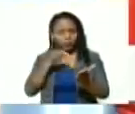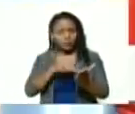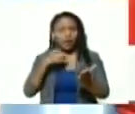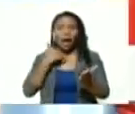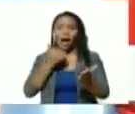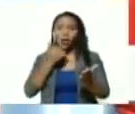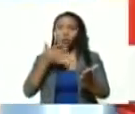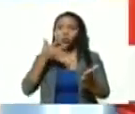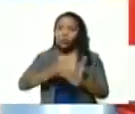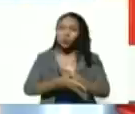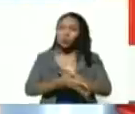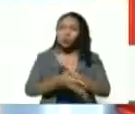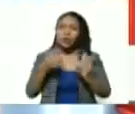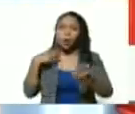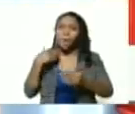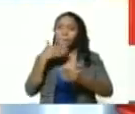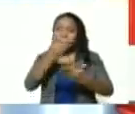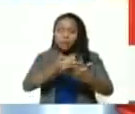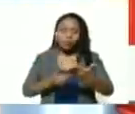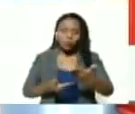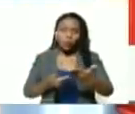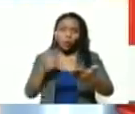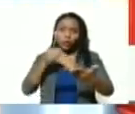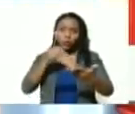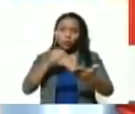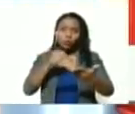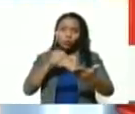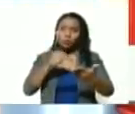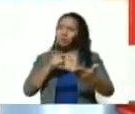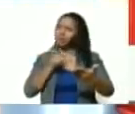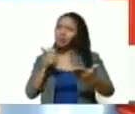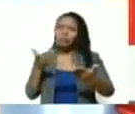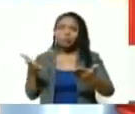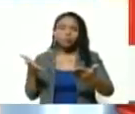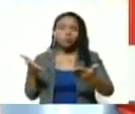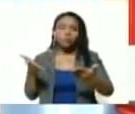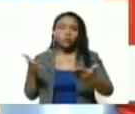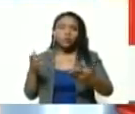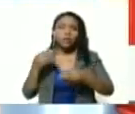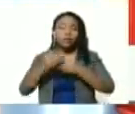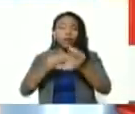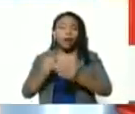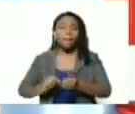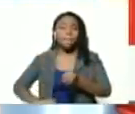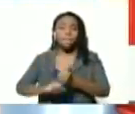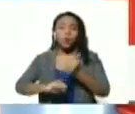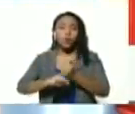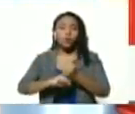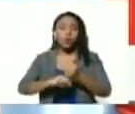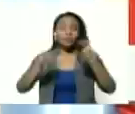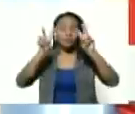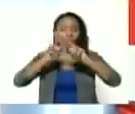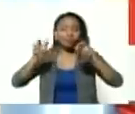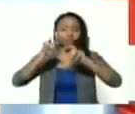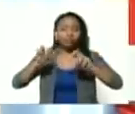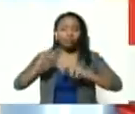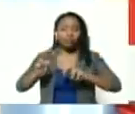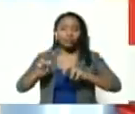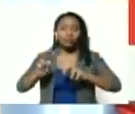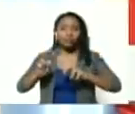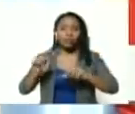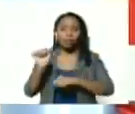alguno de los presupuestos establecidos para ello, esto con el fin de favorecer al investigado o imputado de